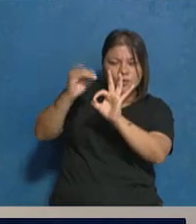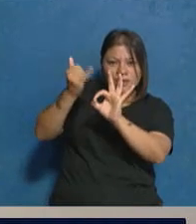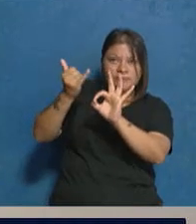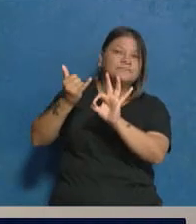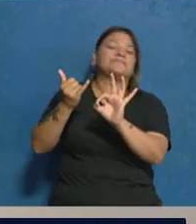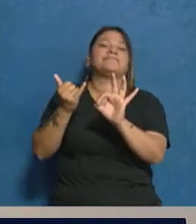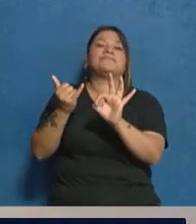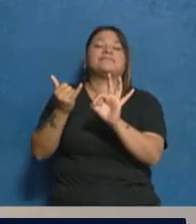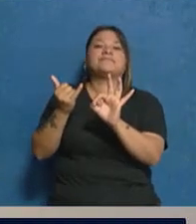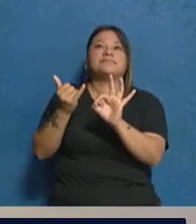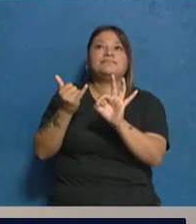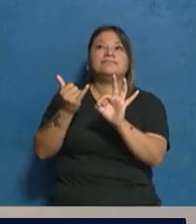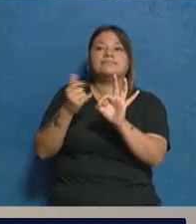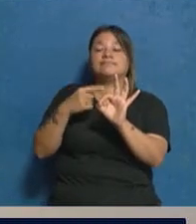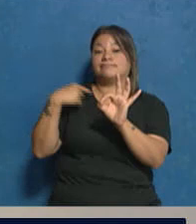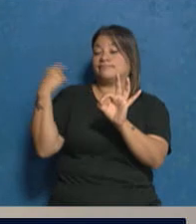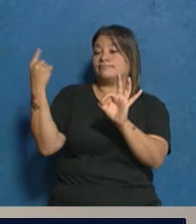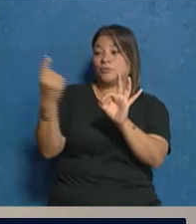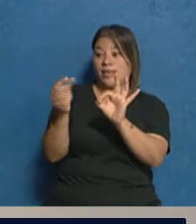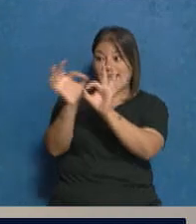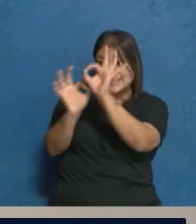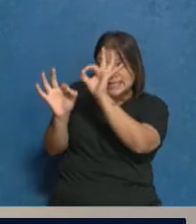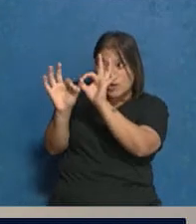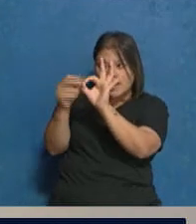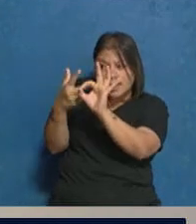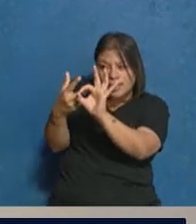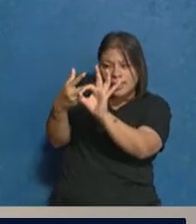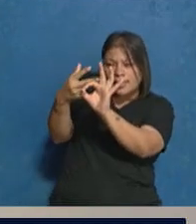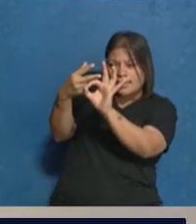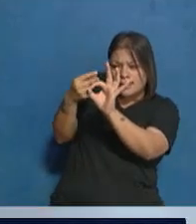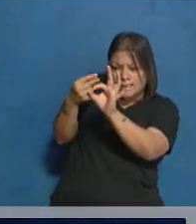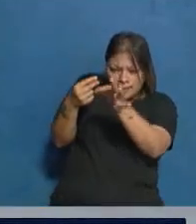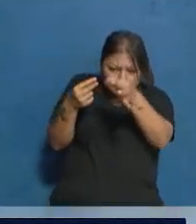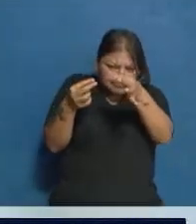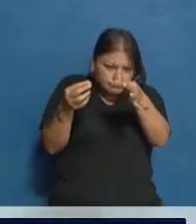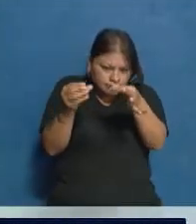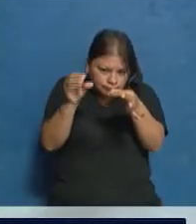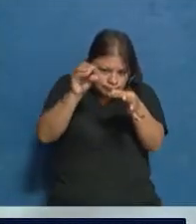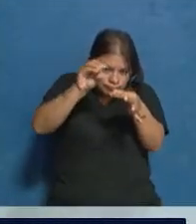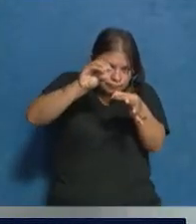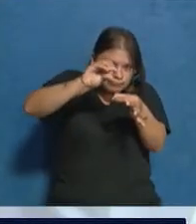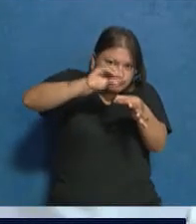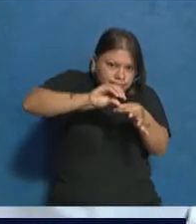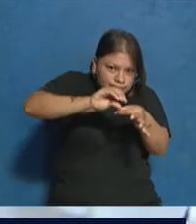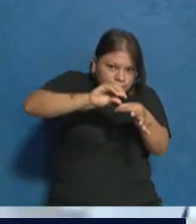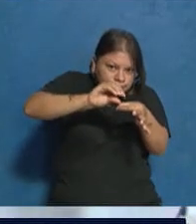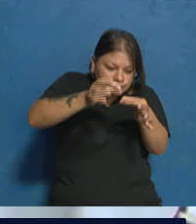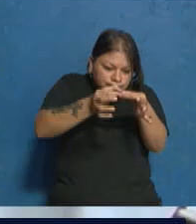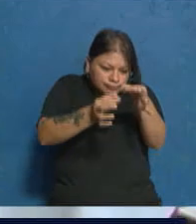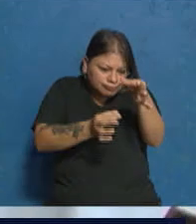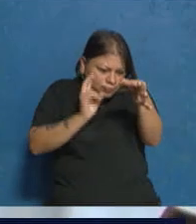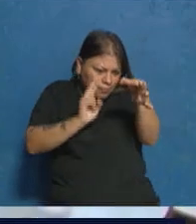aporte nuestro fue que logramos cultivar esas células en condiciones especiales y obtuvimos células que son